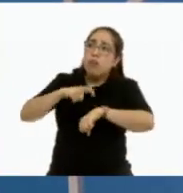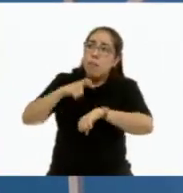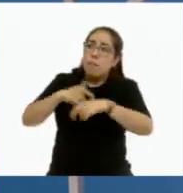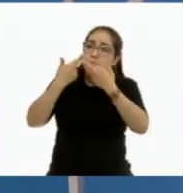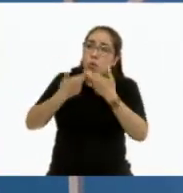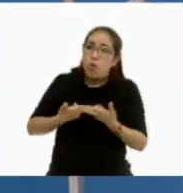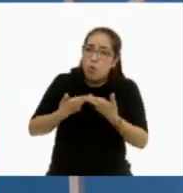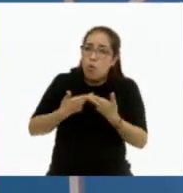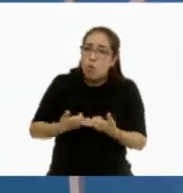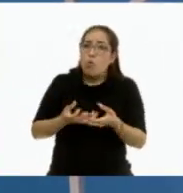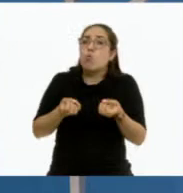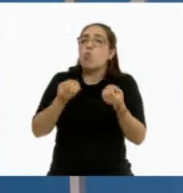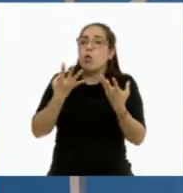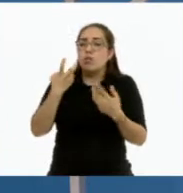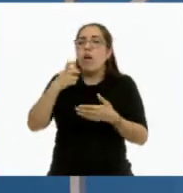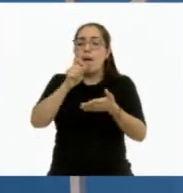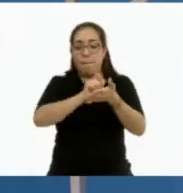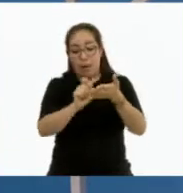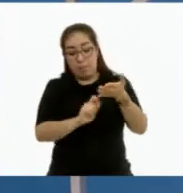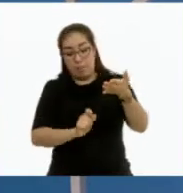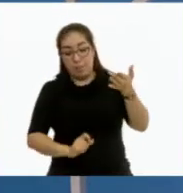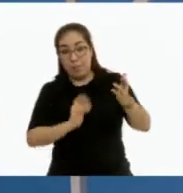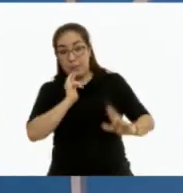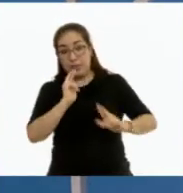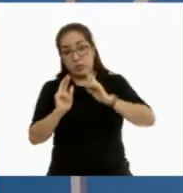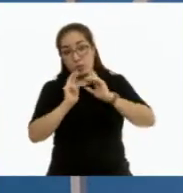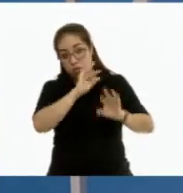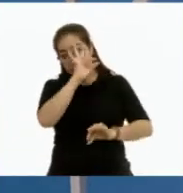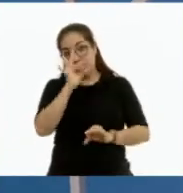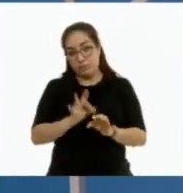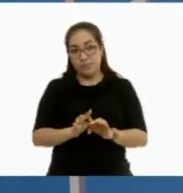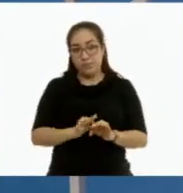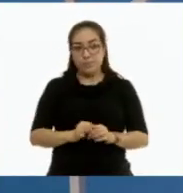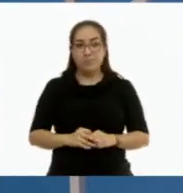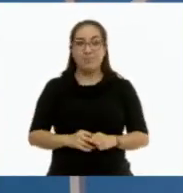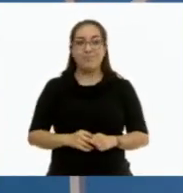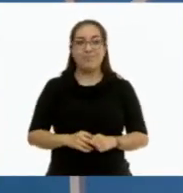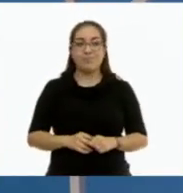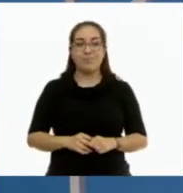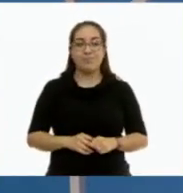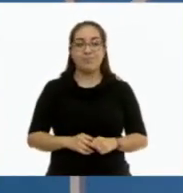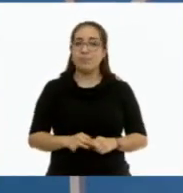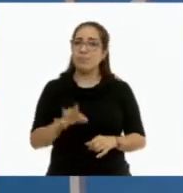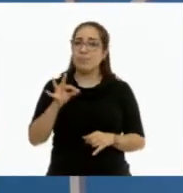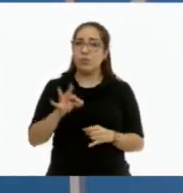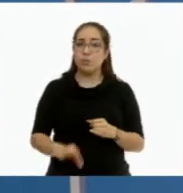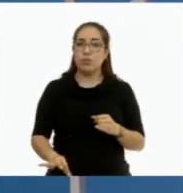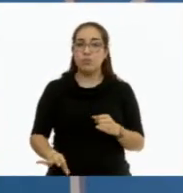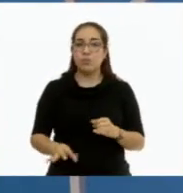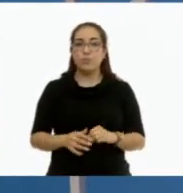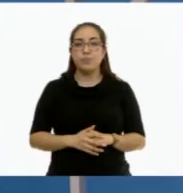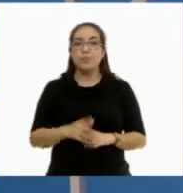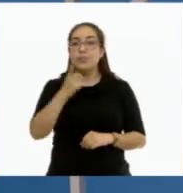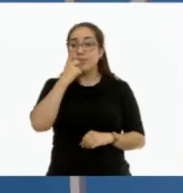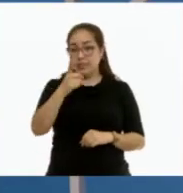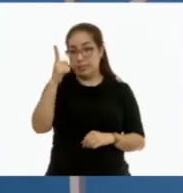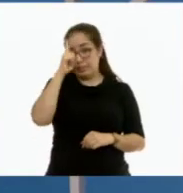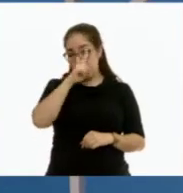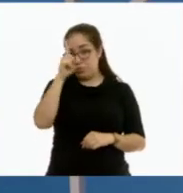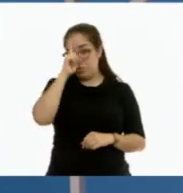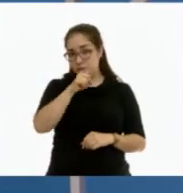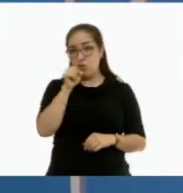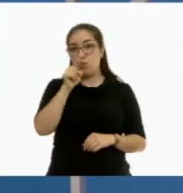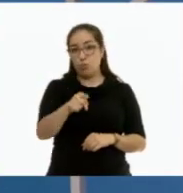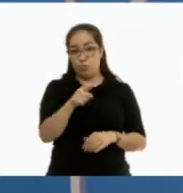cuánto tiempo me queda y puedas revisar al final tu examen. Muy bien. Por último, nos sugieren asegurarse de